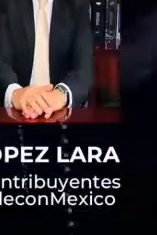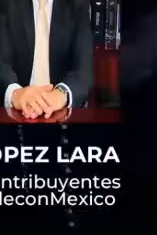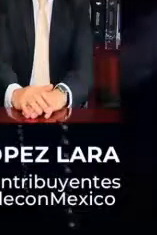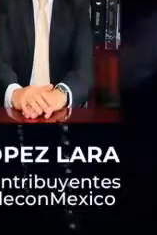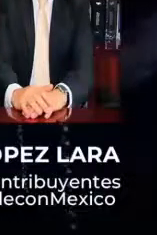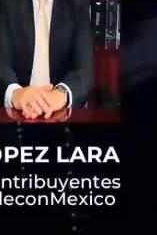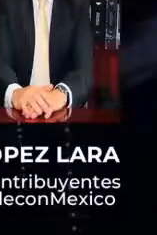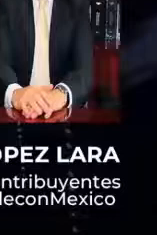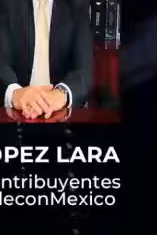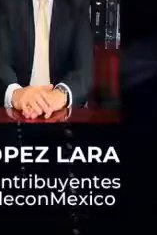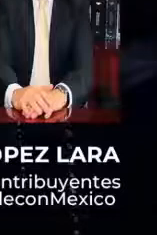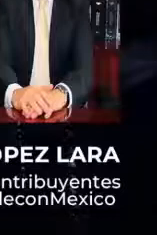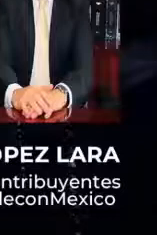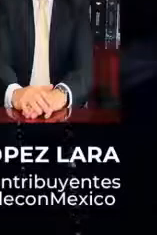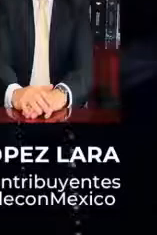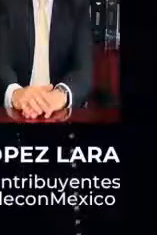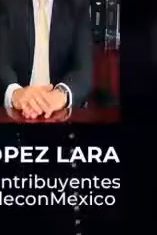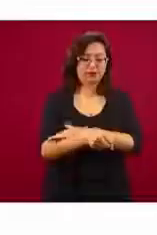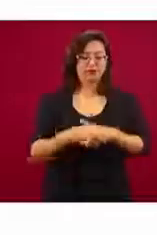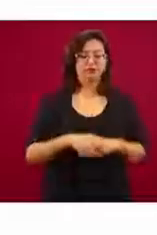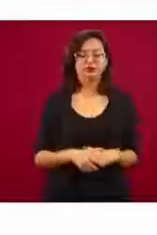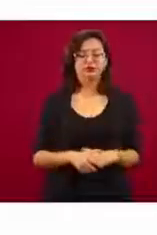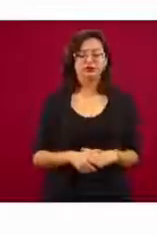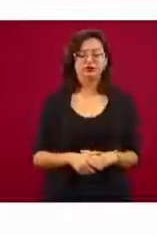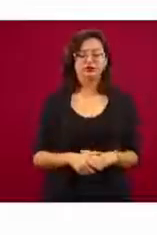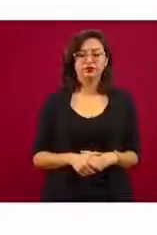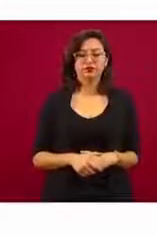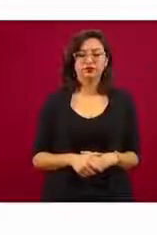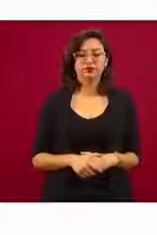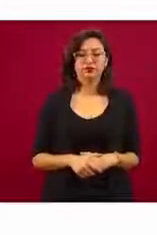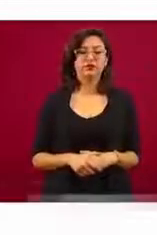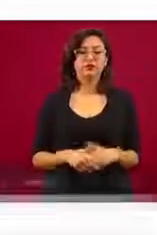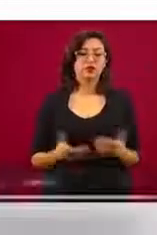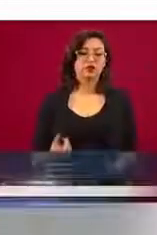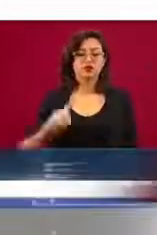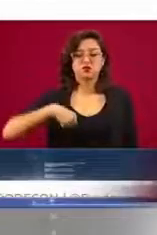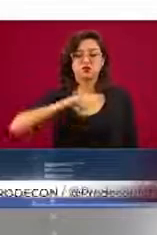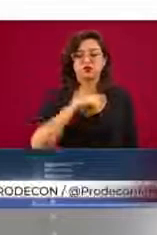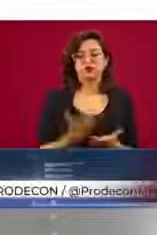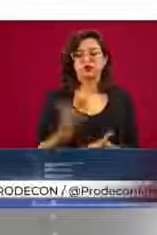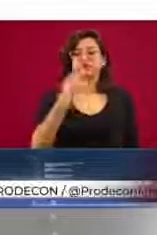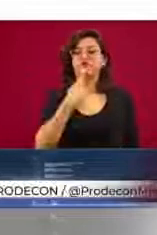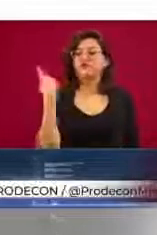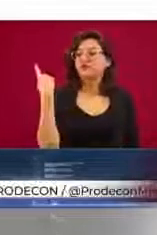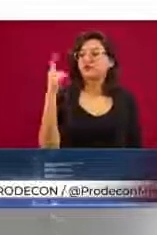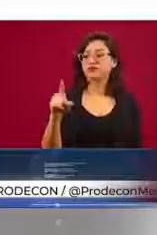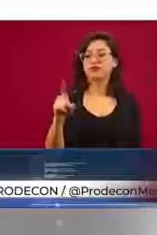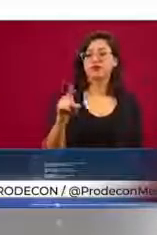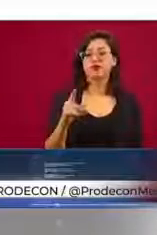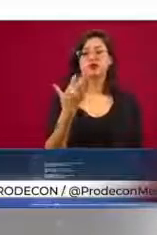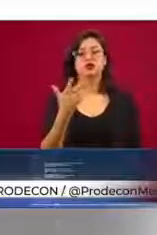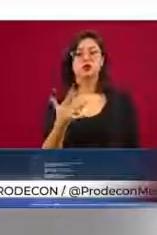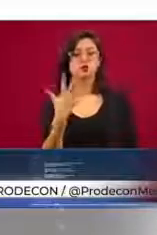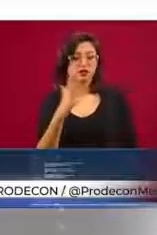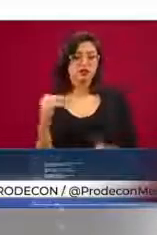es una facultad de las autoridades fiscales, en este caso, combatir la defraudación fiscal, y va muy de la mano tanto con